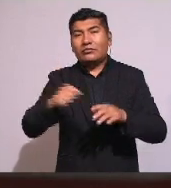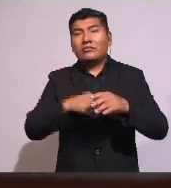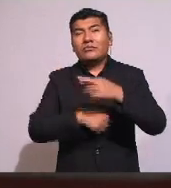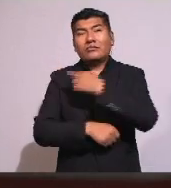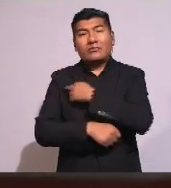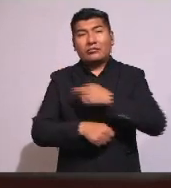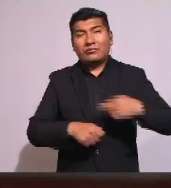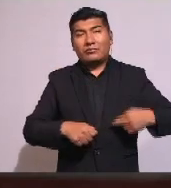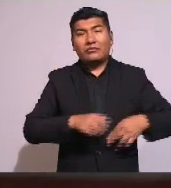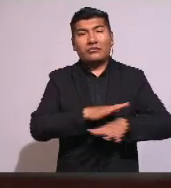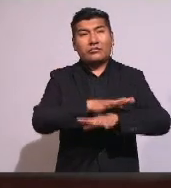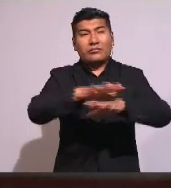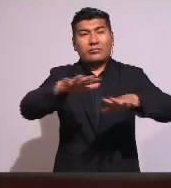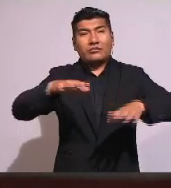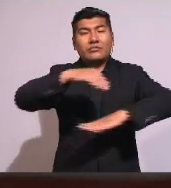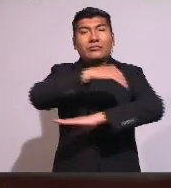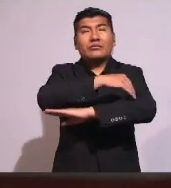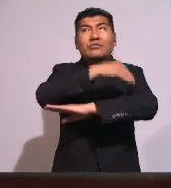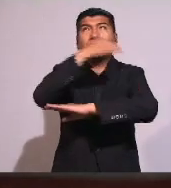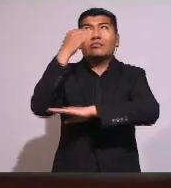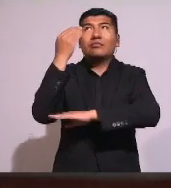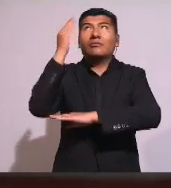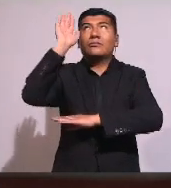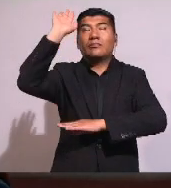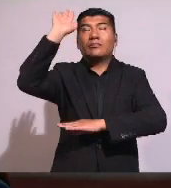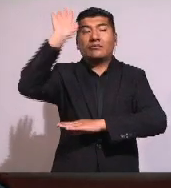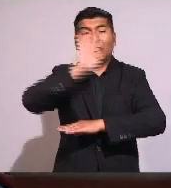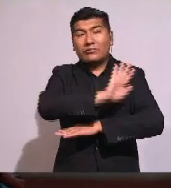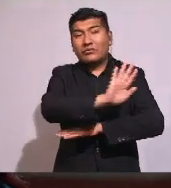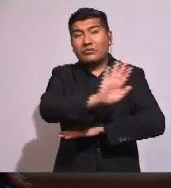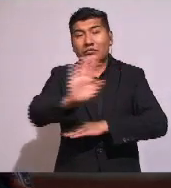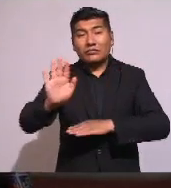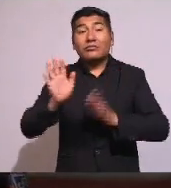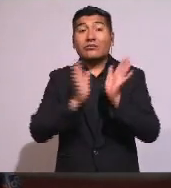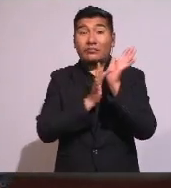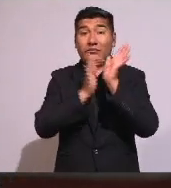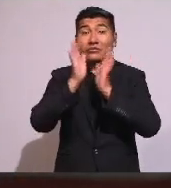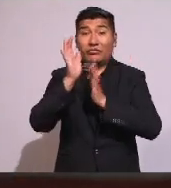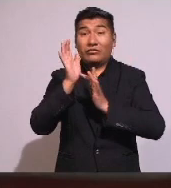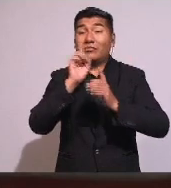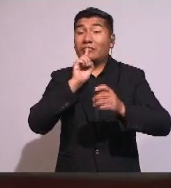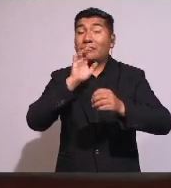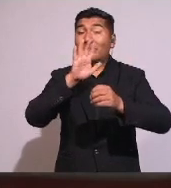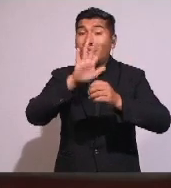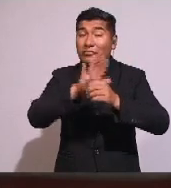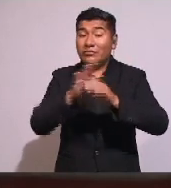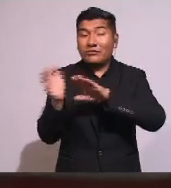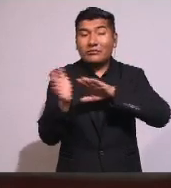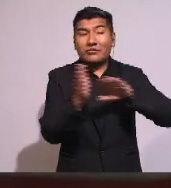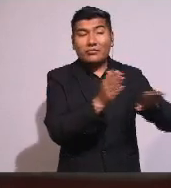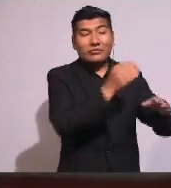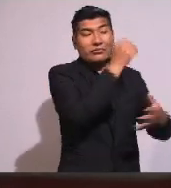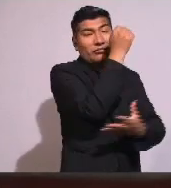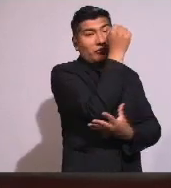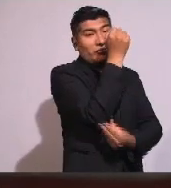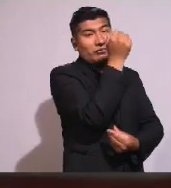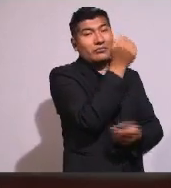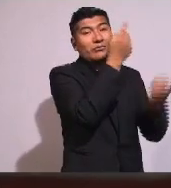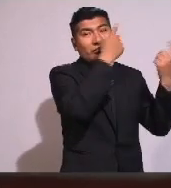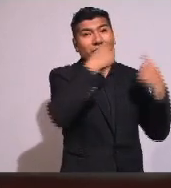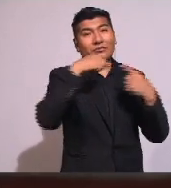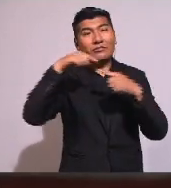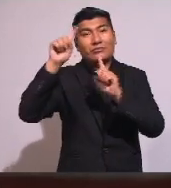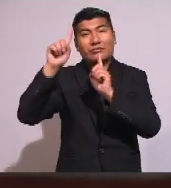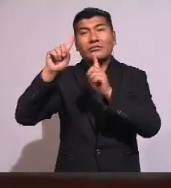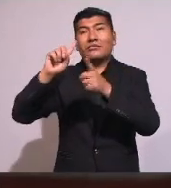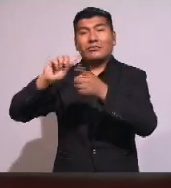reino de los cielos. Y Jesús prometió que en el cielo, además de los pobres, irán también los que se han